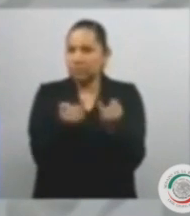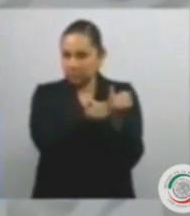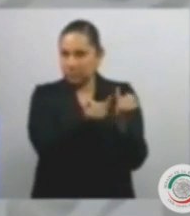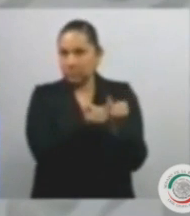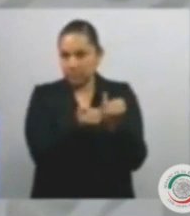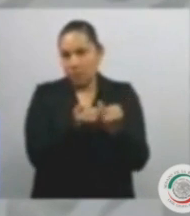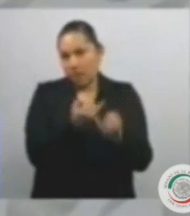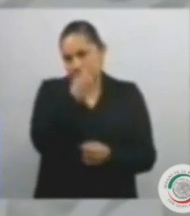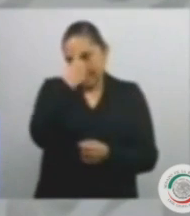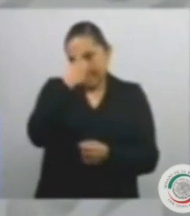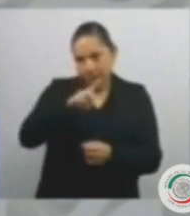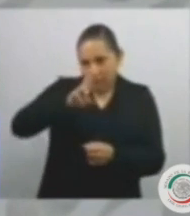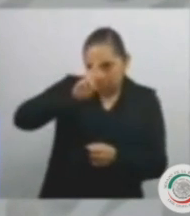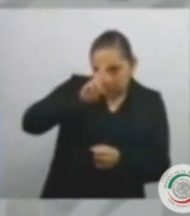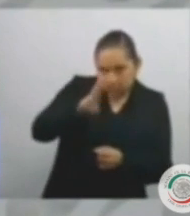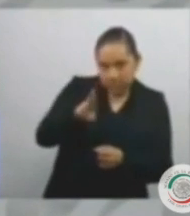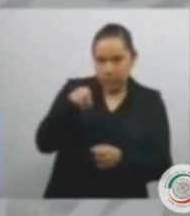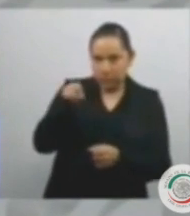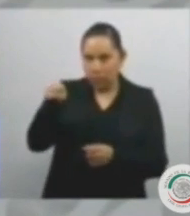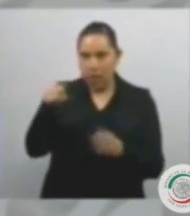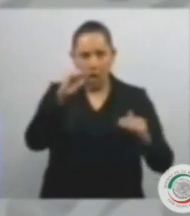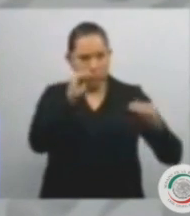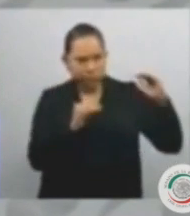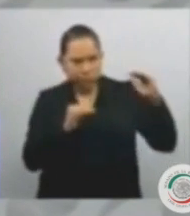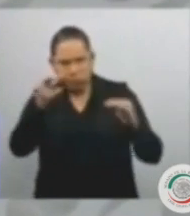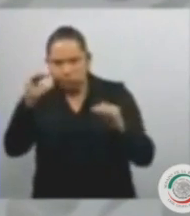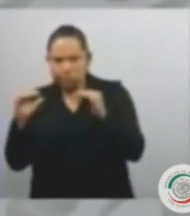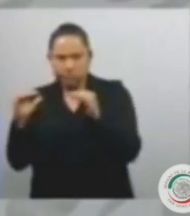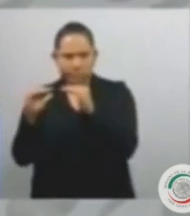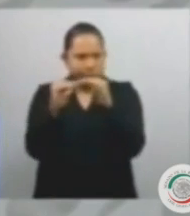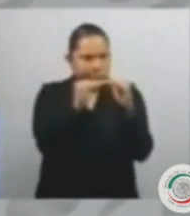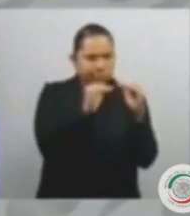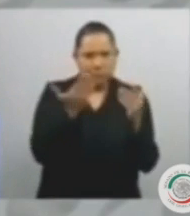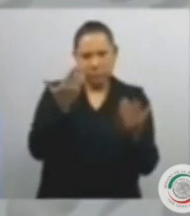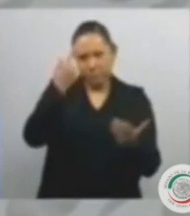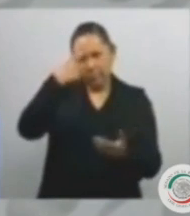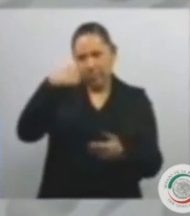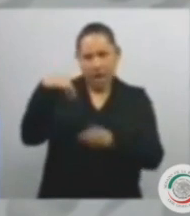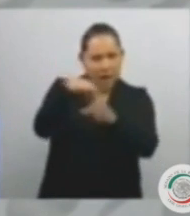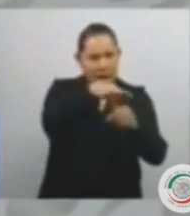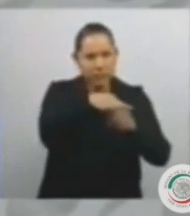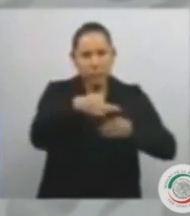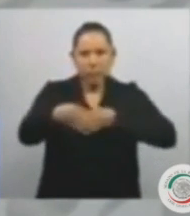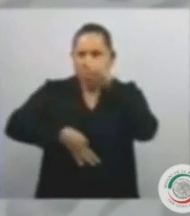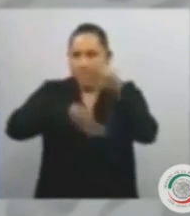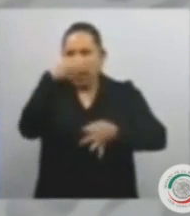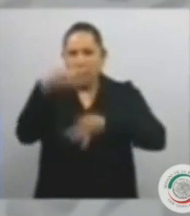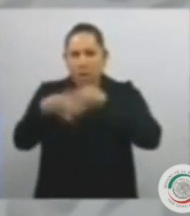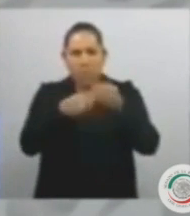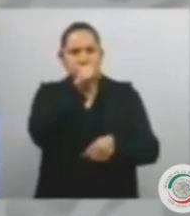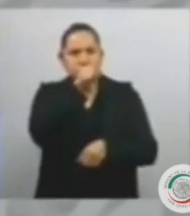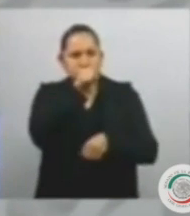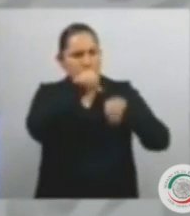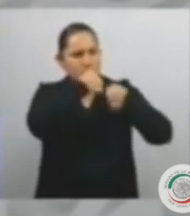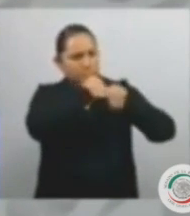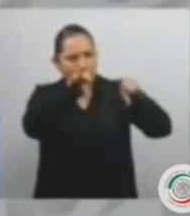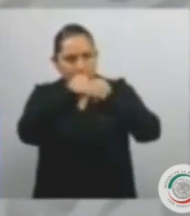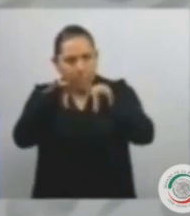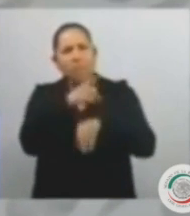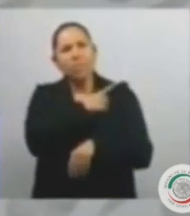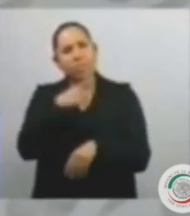de neutralidad, especialmente durante las campañas electorales. Y esta disposición no surge de la noche a la